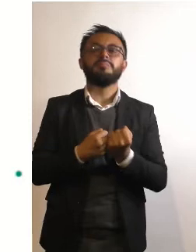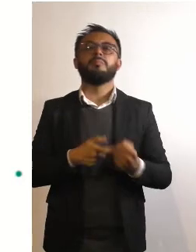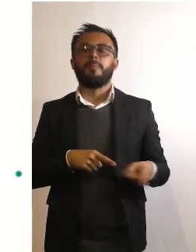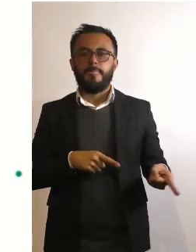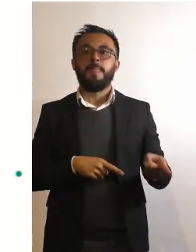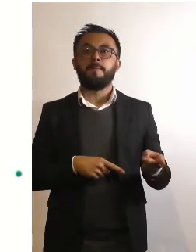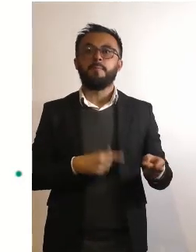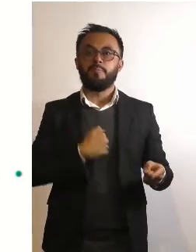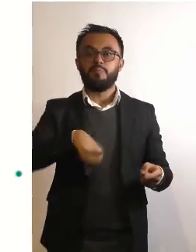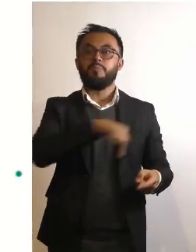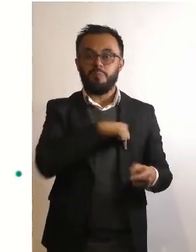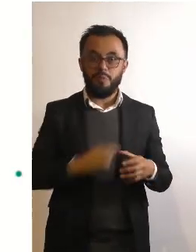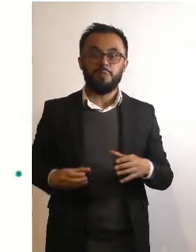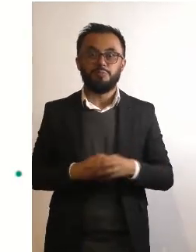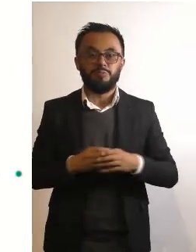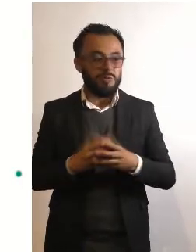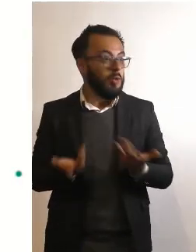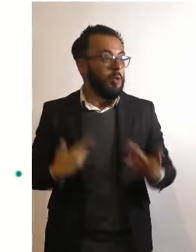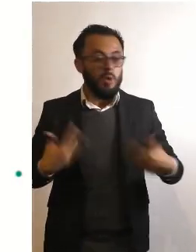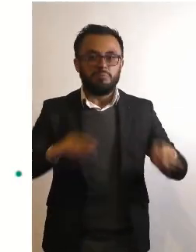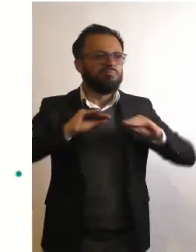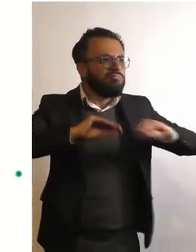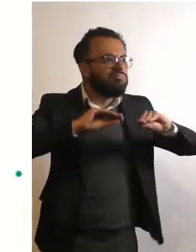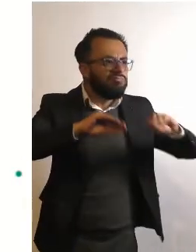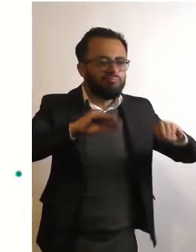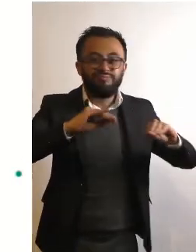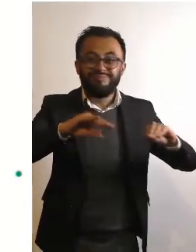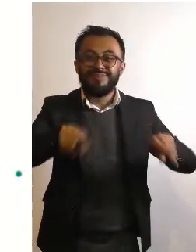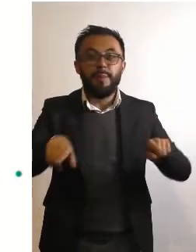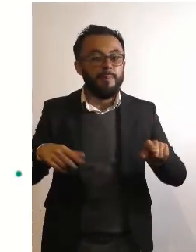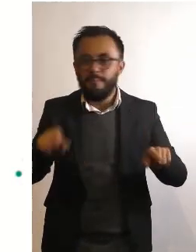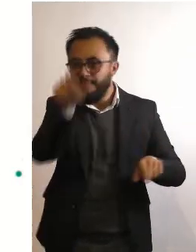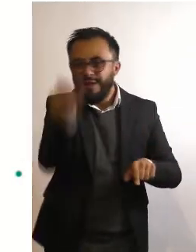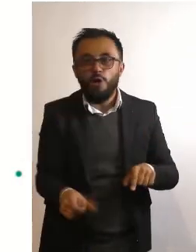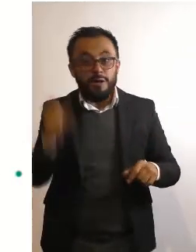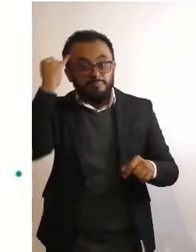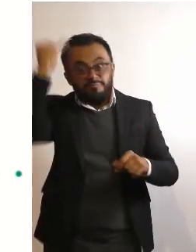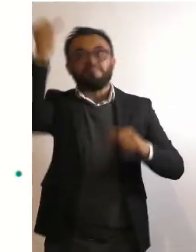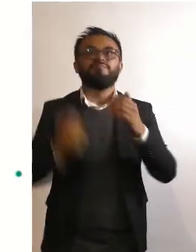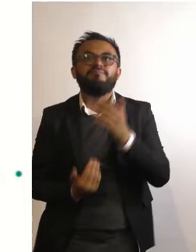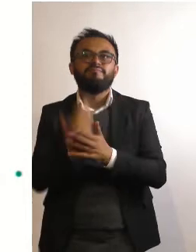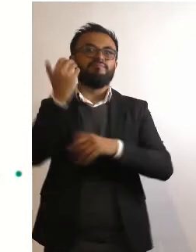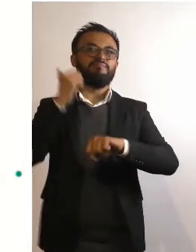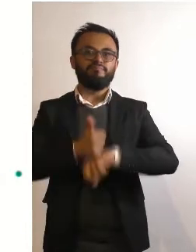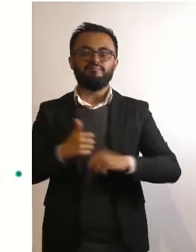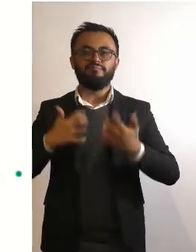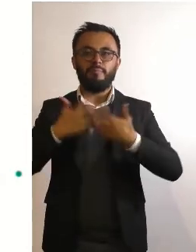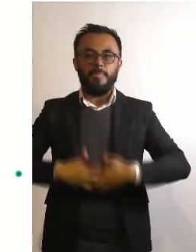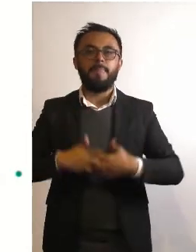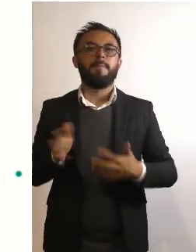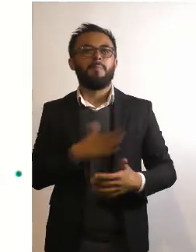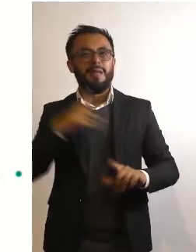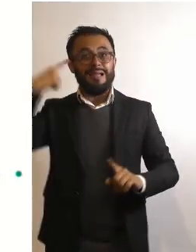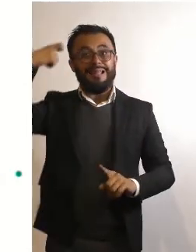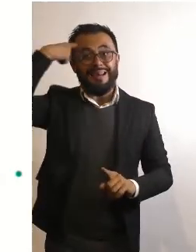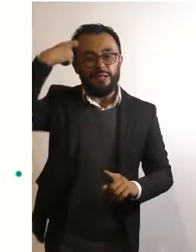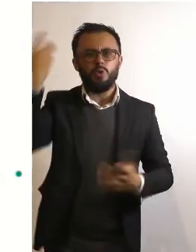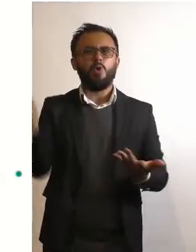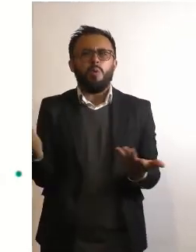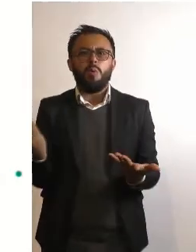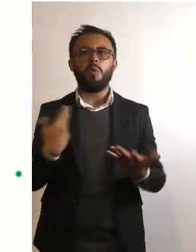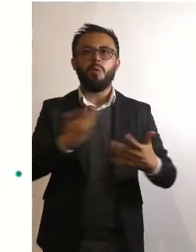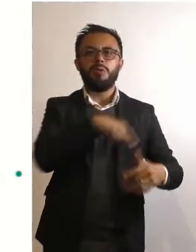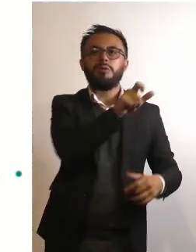fortalecimiento de emprendedores en diferentes áreas. Nuestro reto: apropiación de la innovación en las funciones misionales.